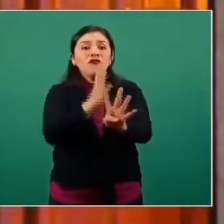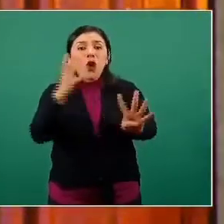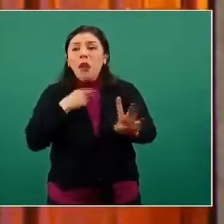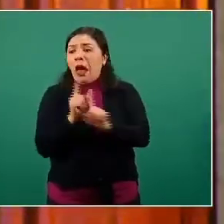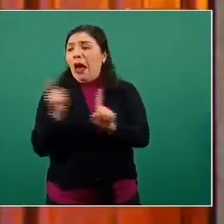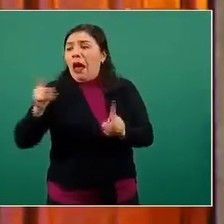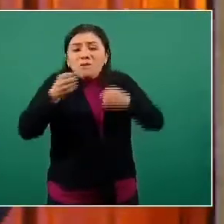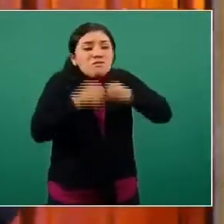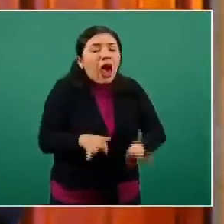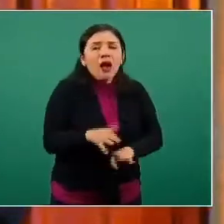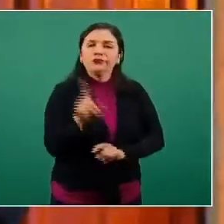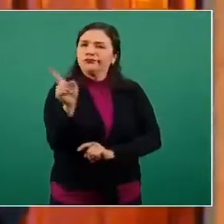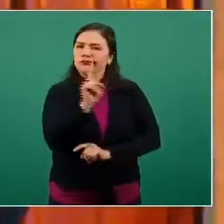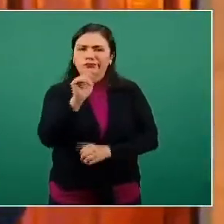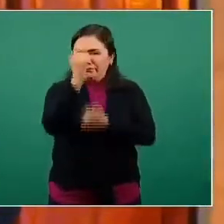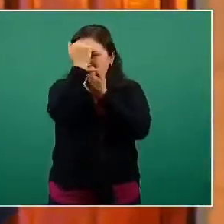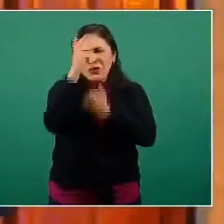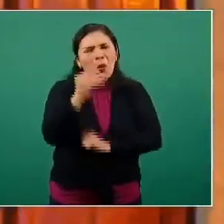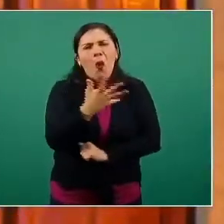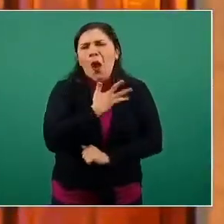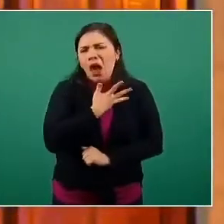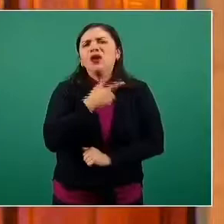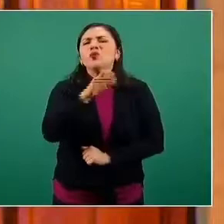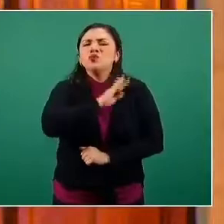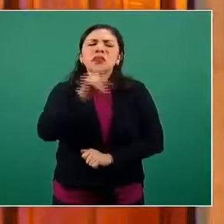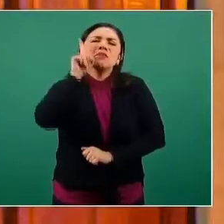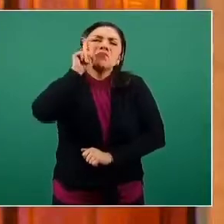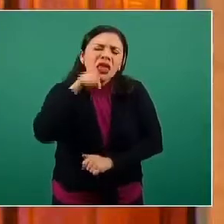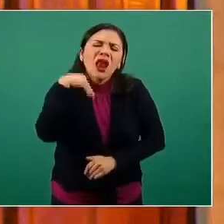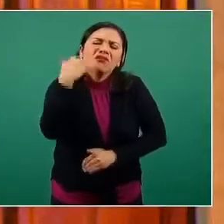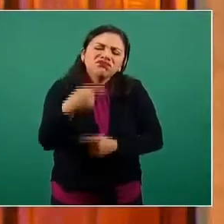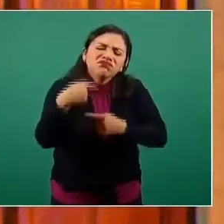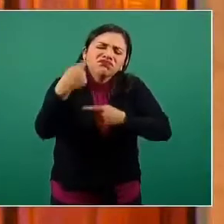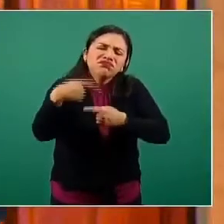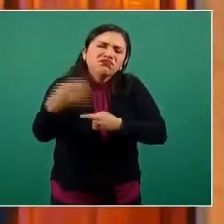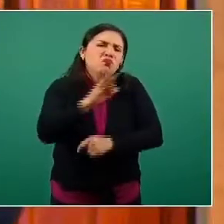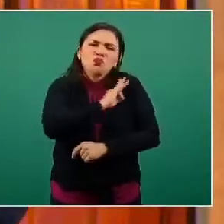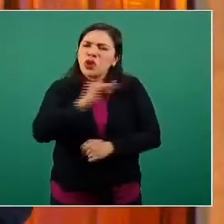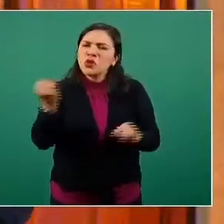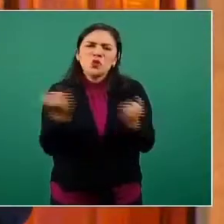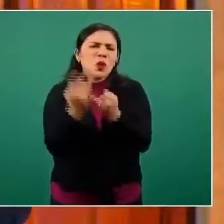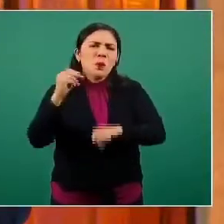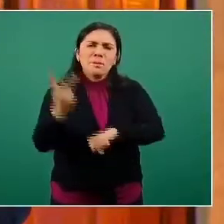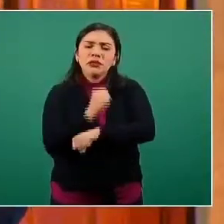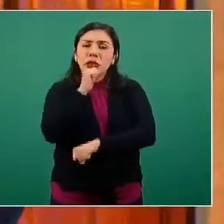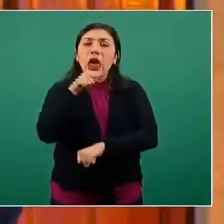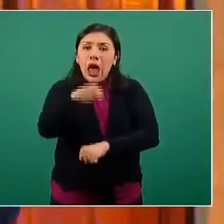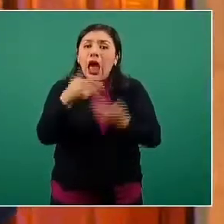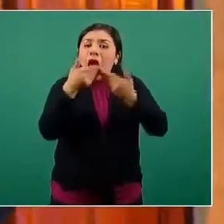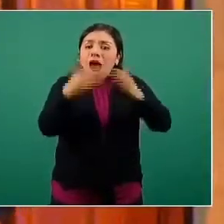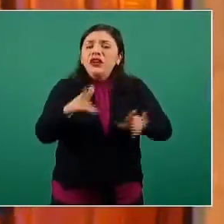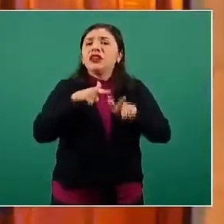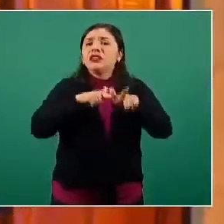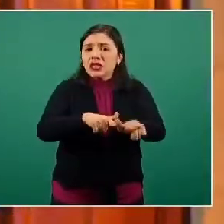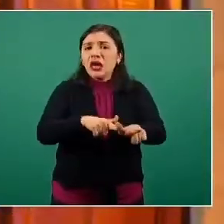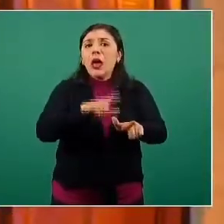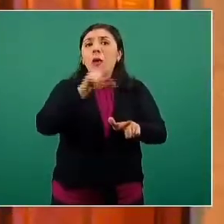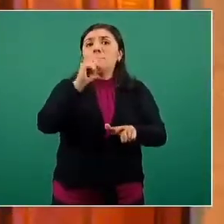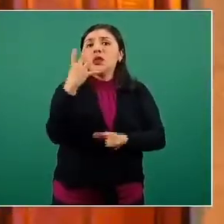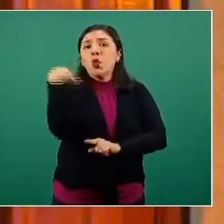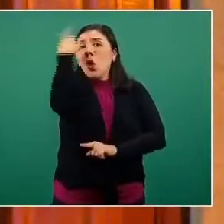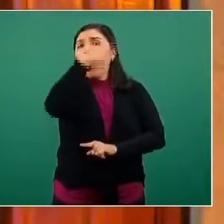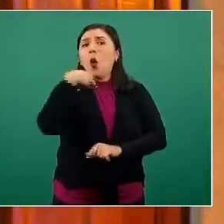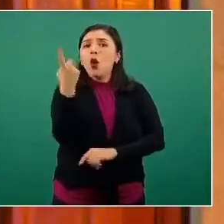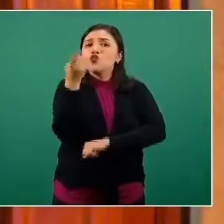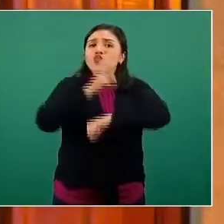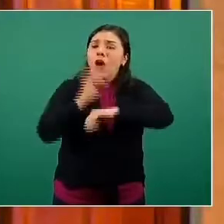de que no se registre hoy y se logre registrar mañana o pasado mañana. La plataforma va a quedar abierta 24 horas al